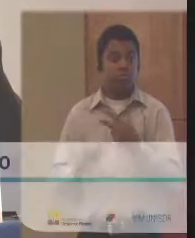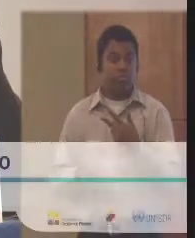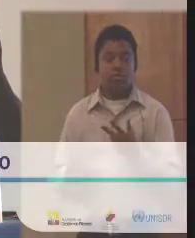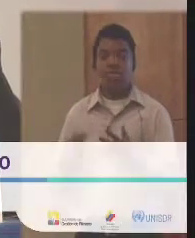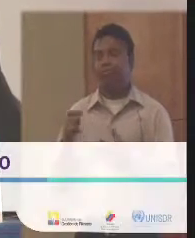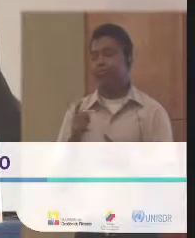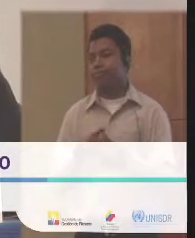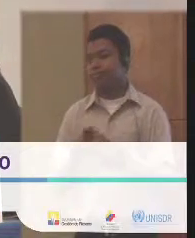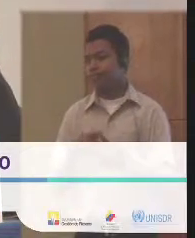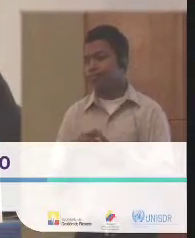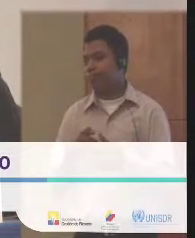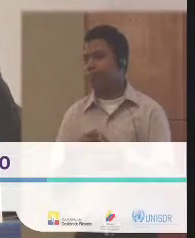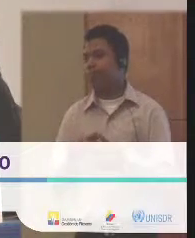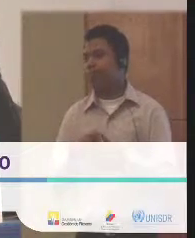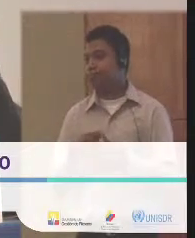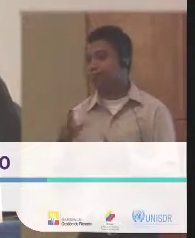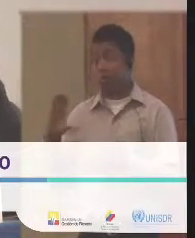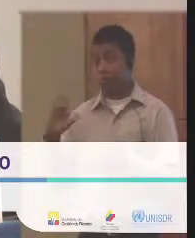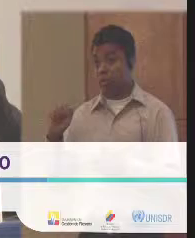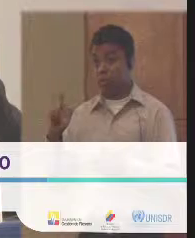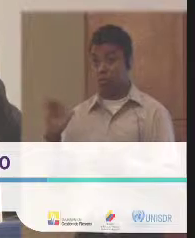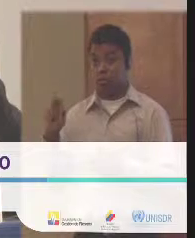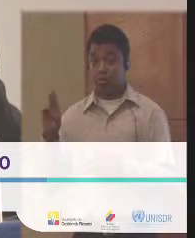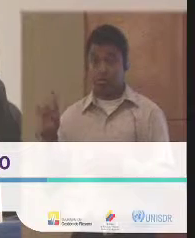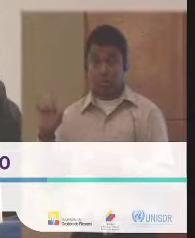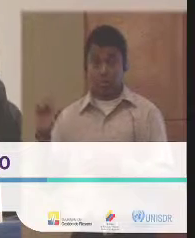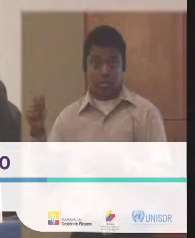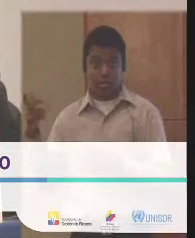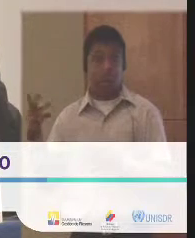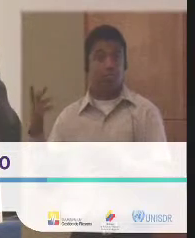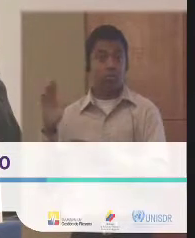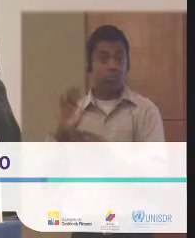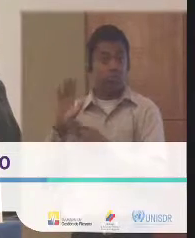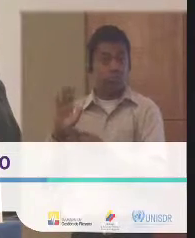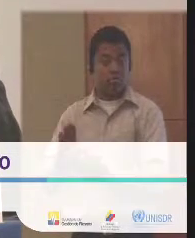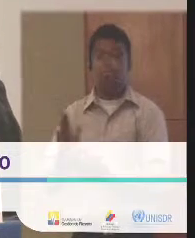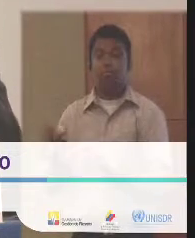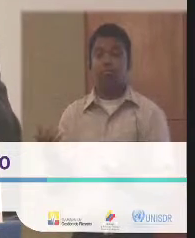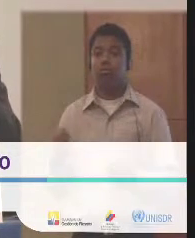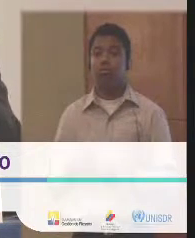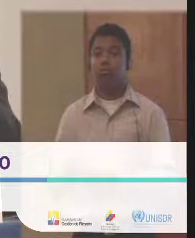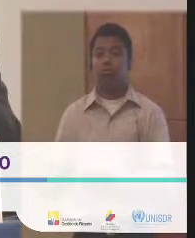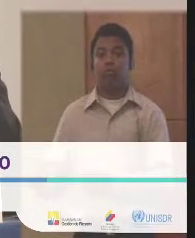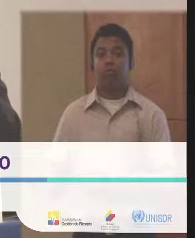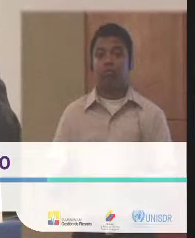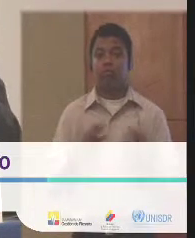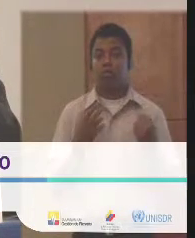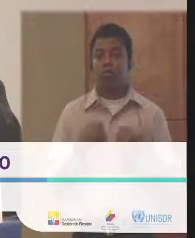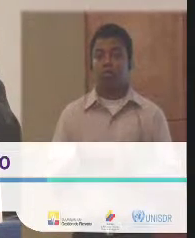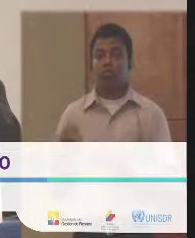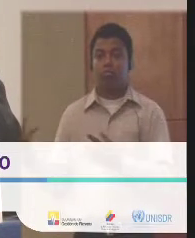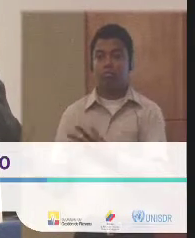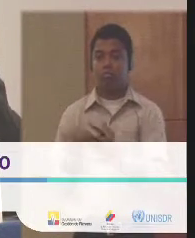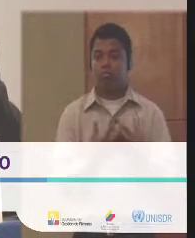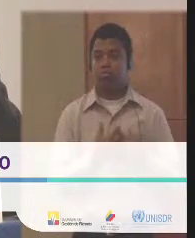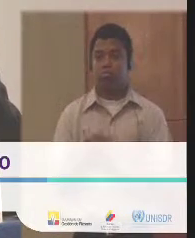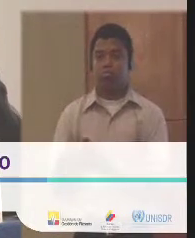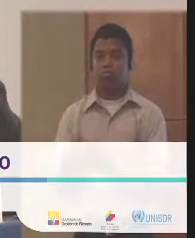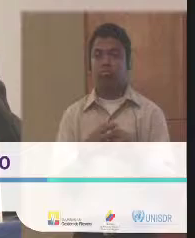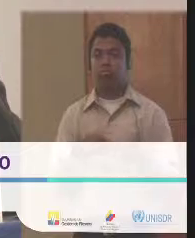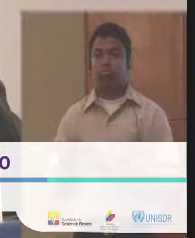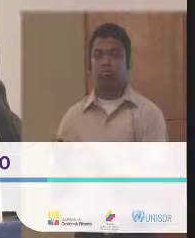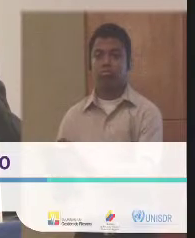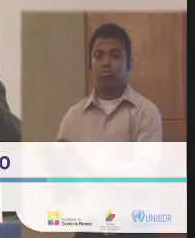componentes. Entonces, en el primero de Claudia, básicamente nos mostraba una forma integral de ver el tema